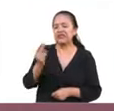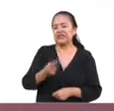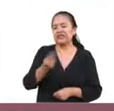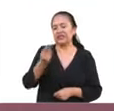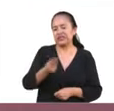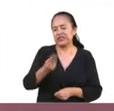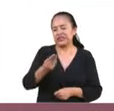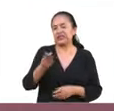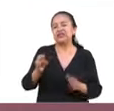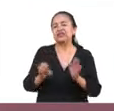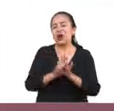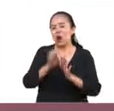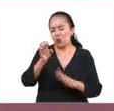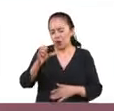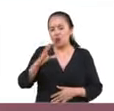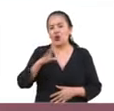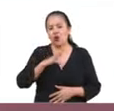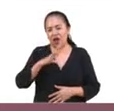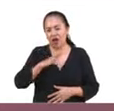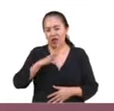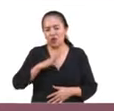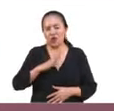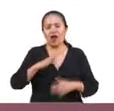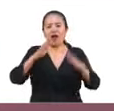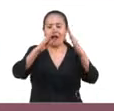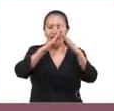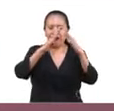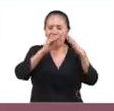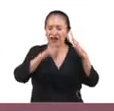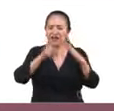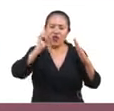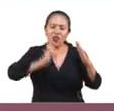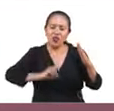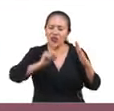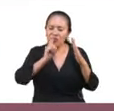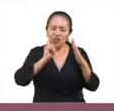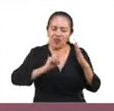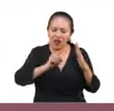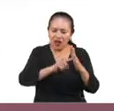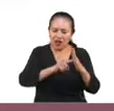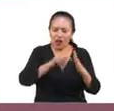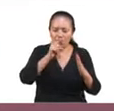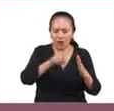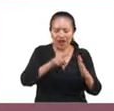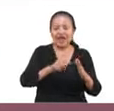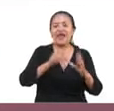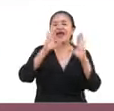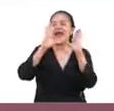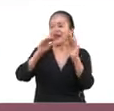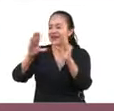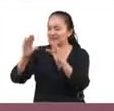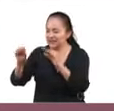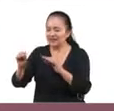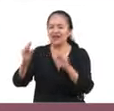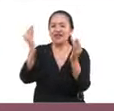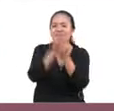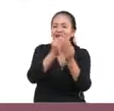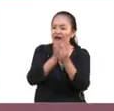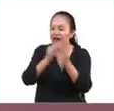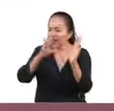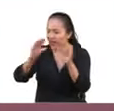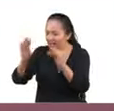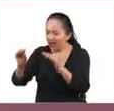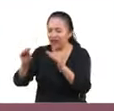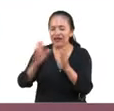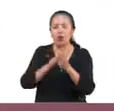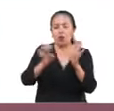como una casa de la mujer que brinde servicio integral desde aspectos formativos y de capacitaciones,